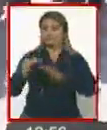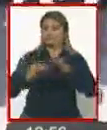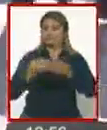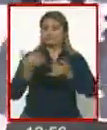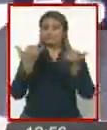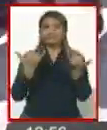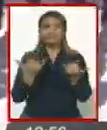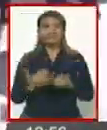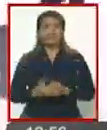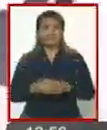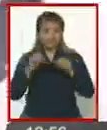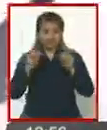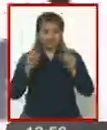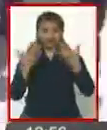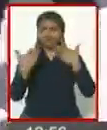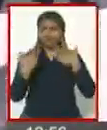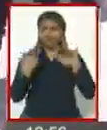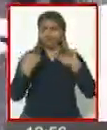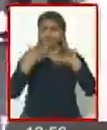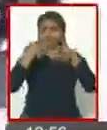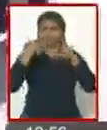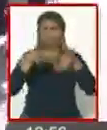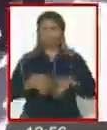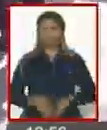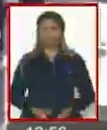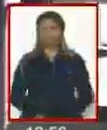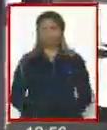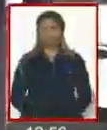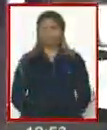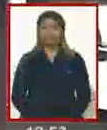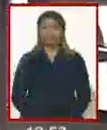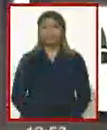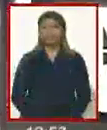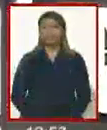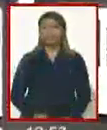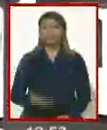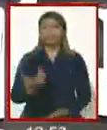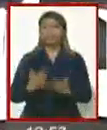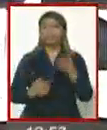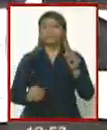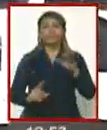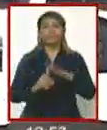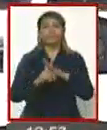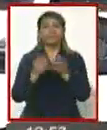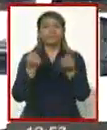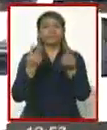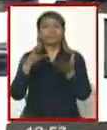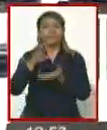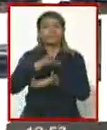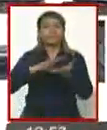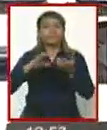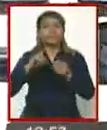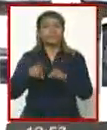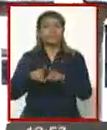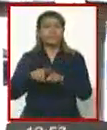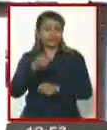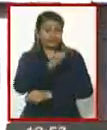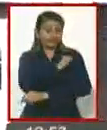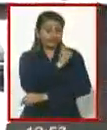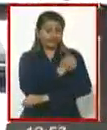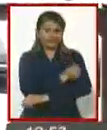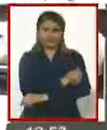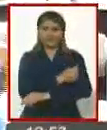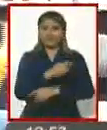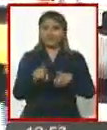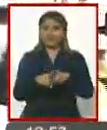que el día de hoy se podría tener una determinación. Y esta situación ha generado varias repercusiones entre autoridades,